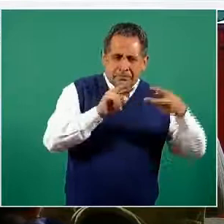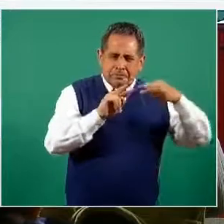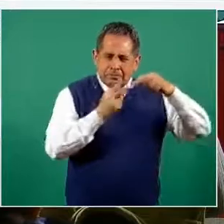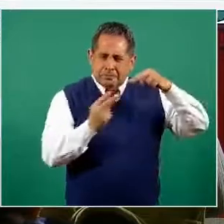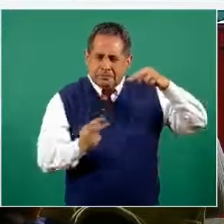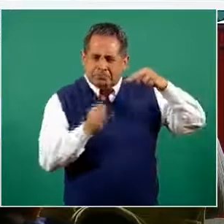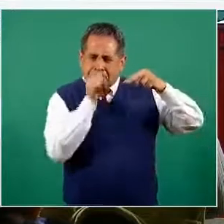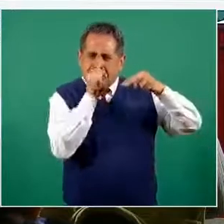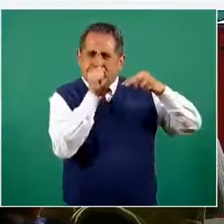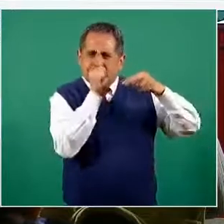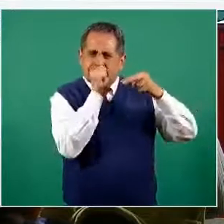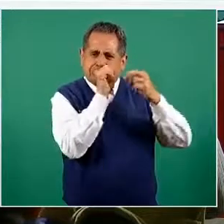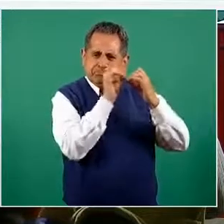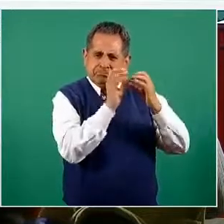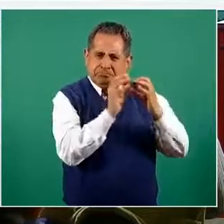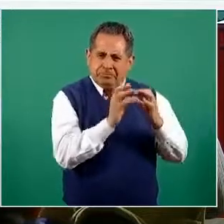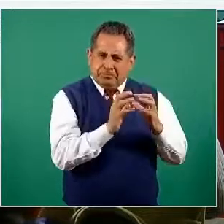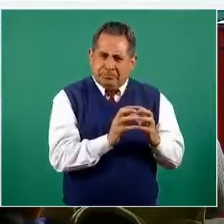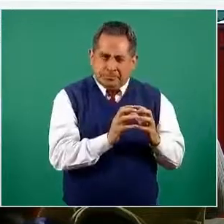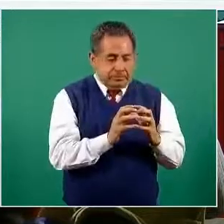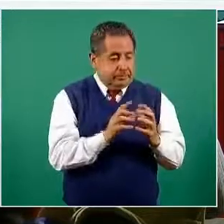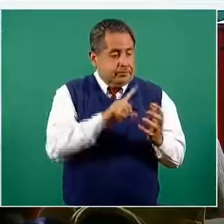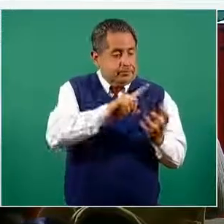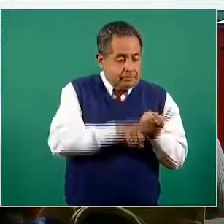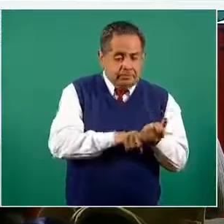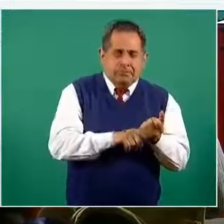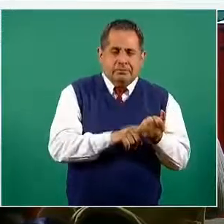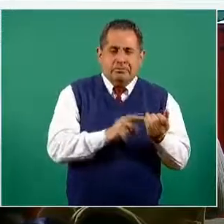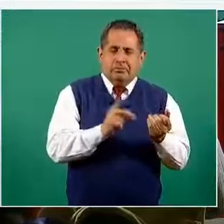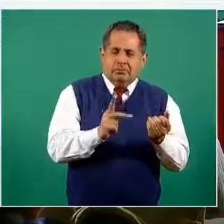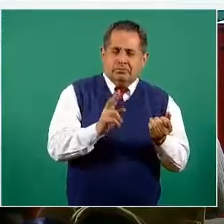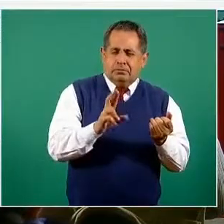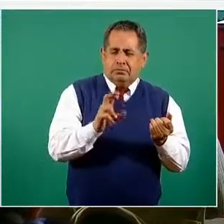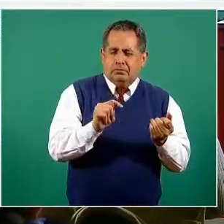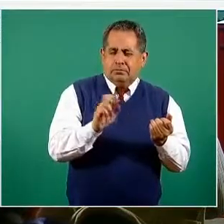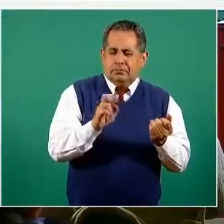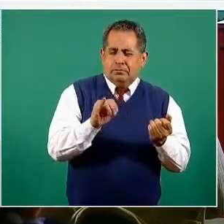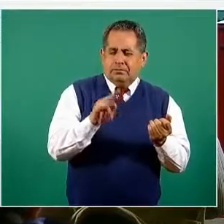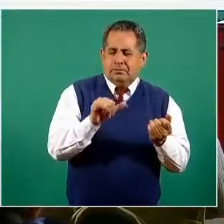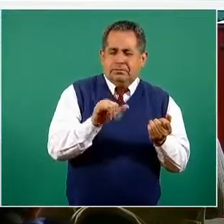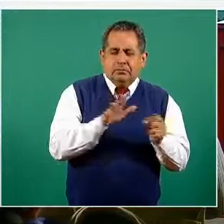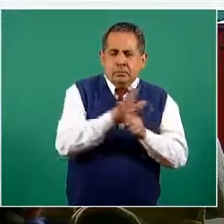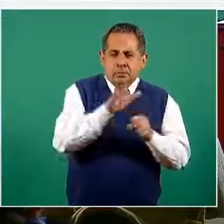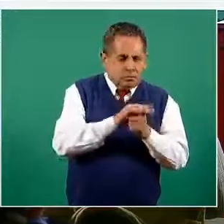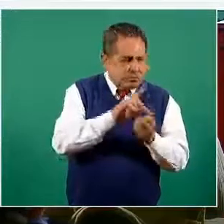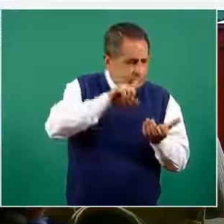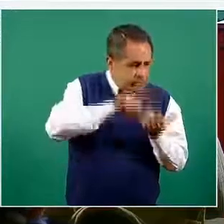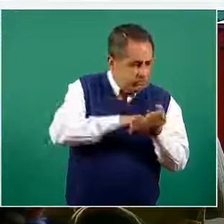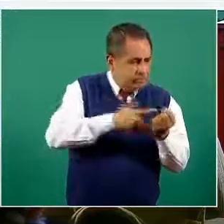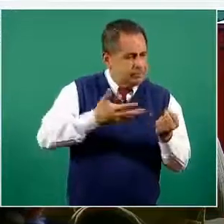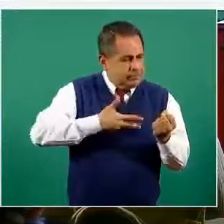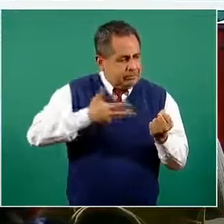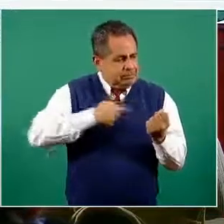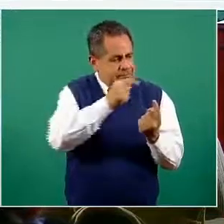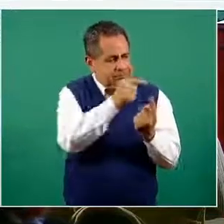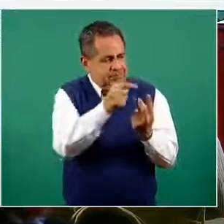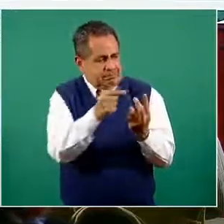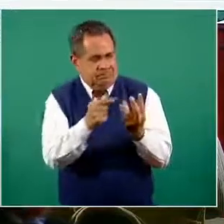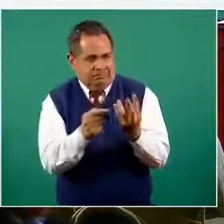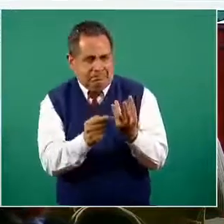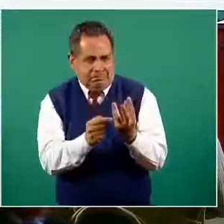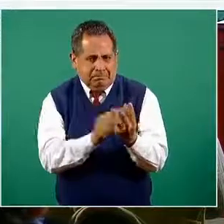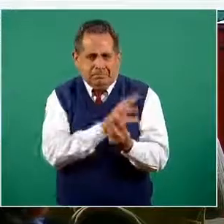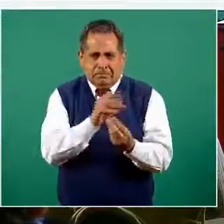que se codifiquen las diferentes proteínas por las cuales el virus está compuesto. Entonces, el